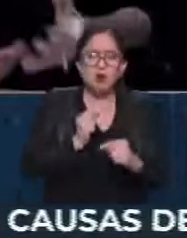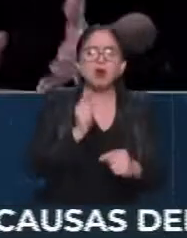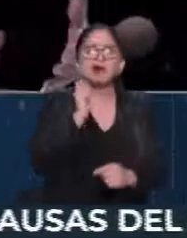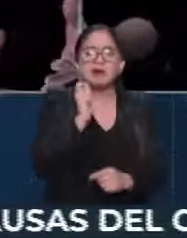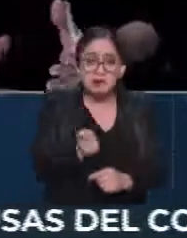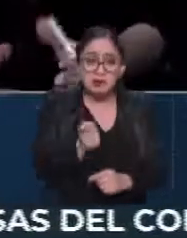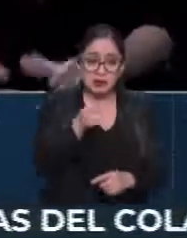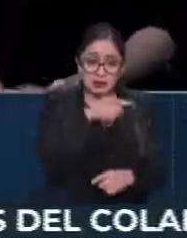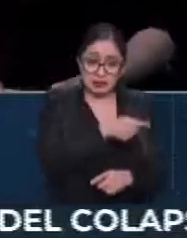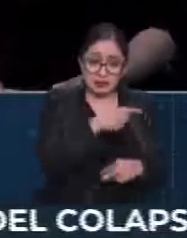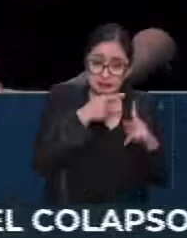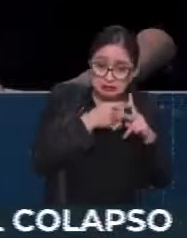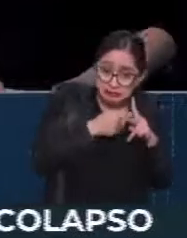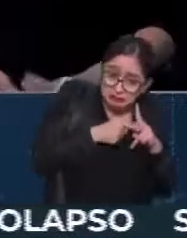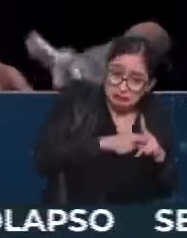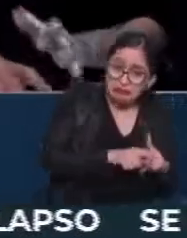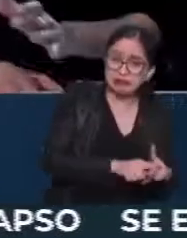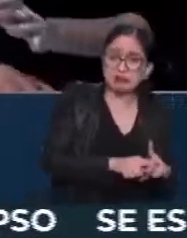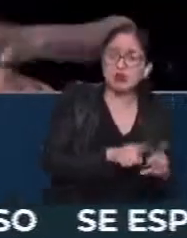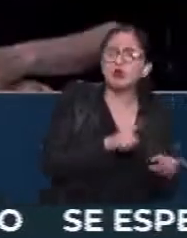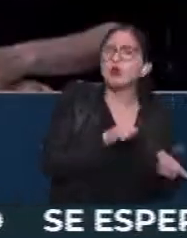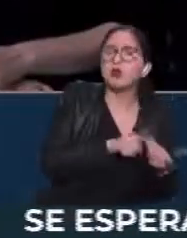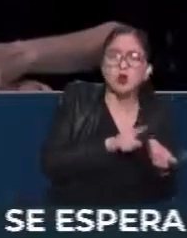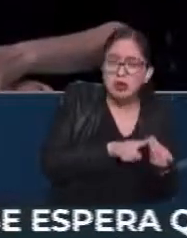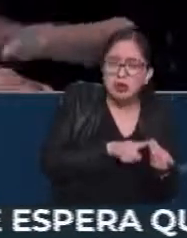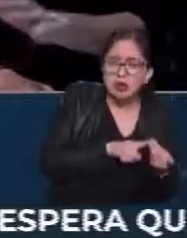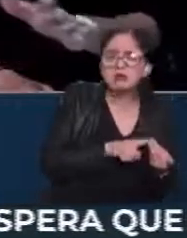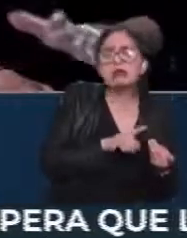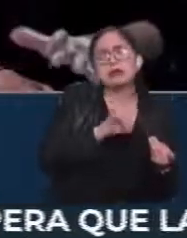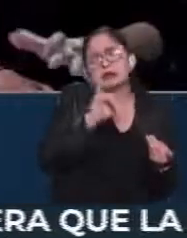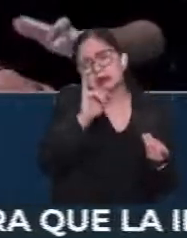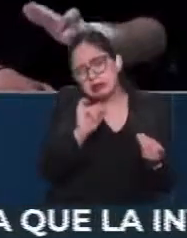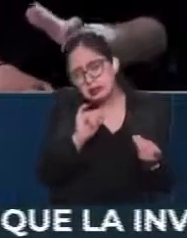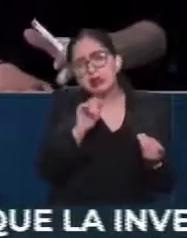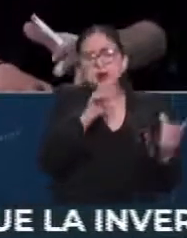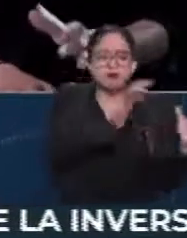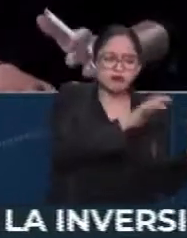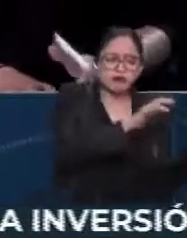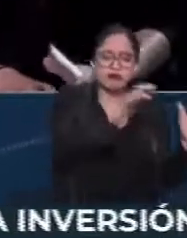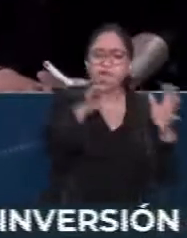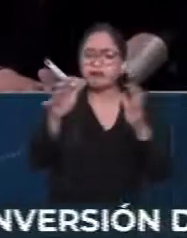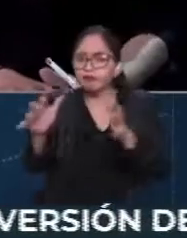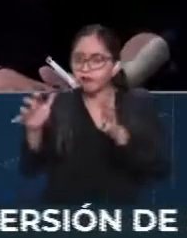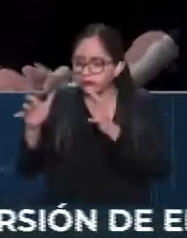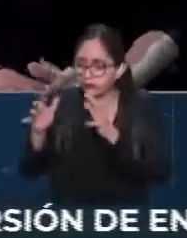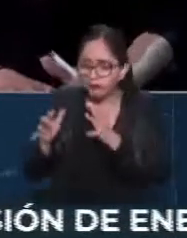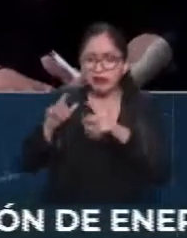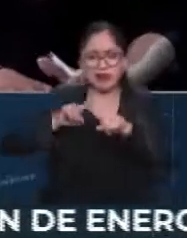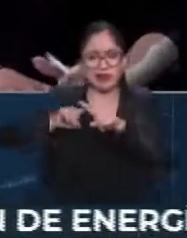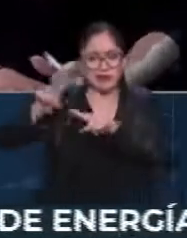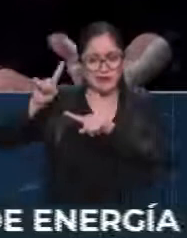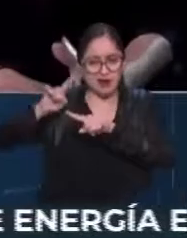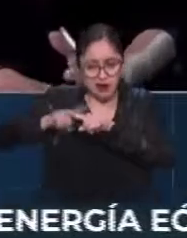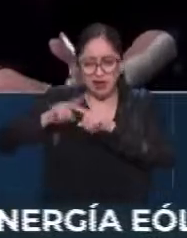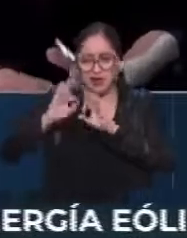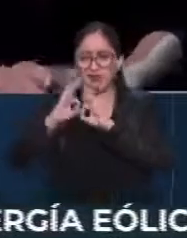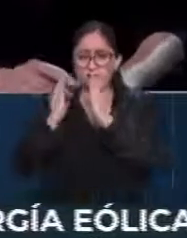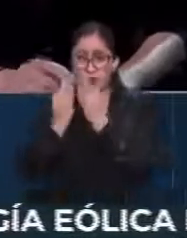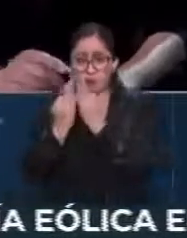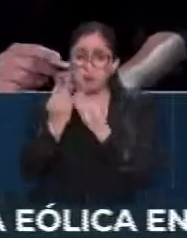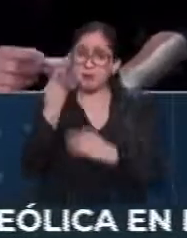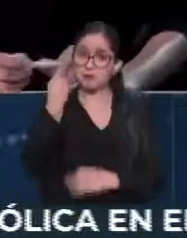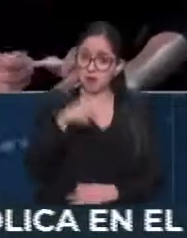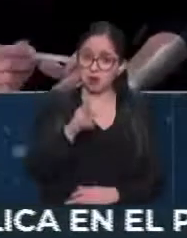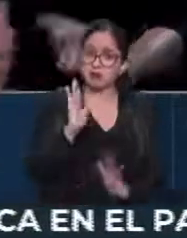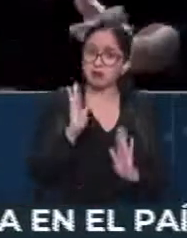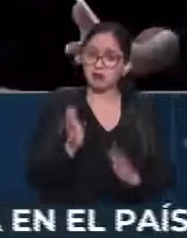el punto de partida es, desde luego, hay otras condiciones, pero además hay una urgencia de que los niños regresen